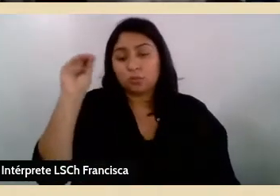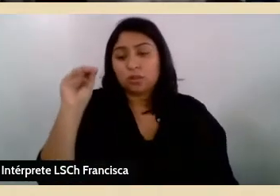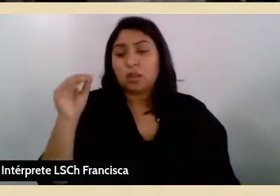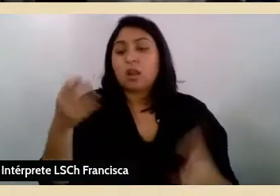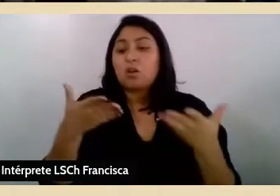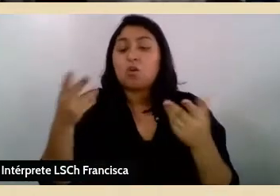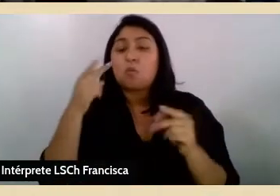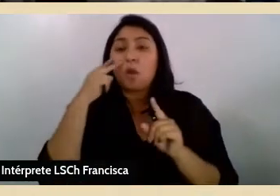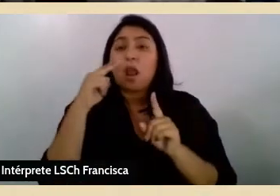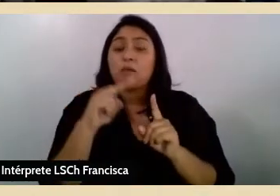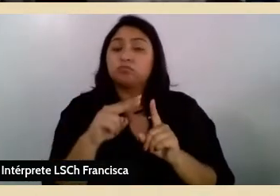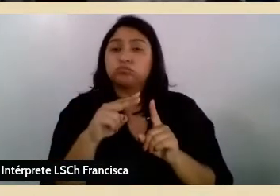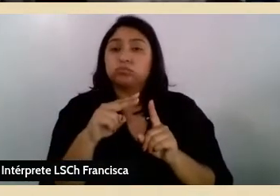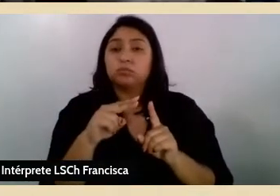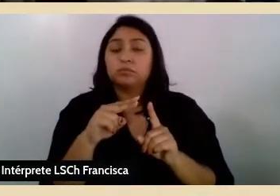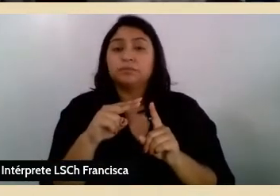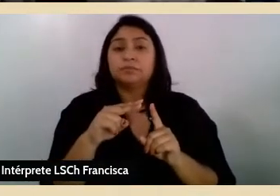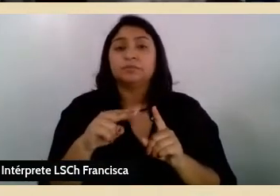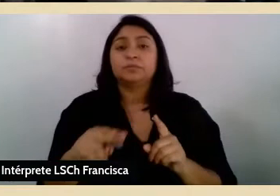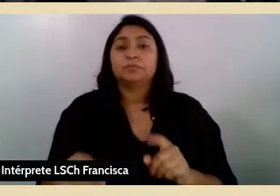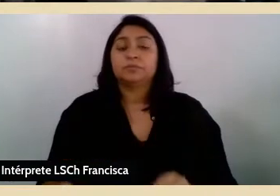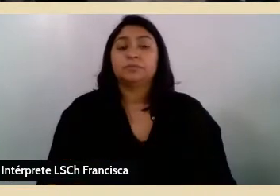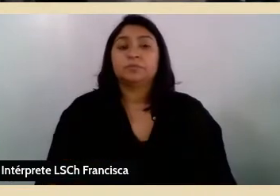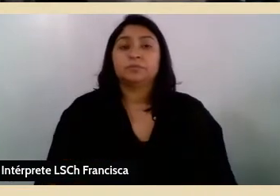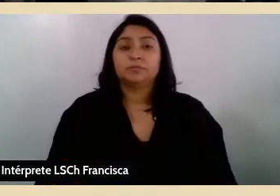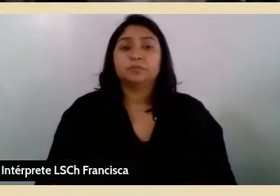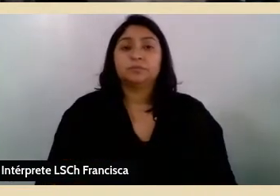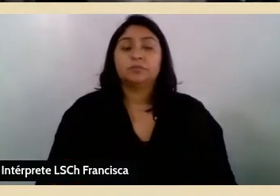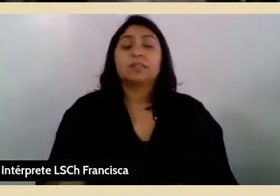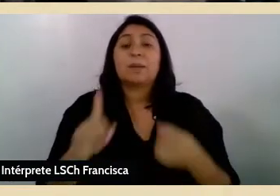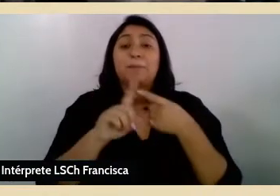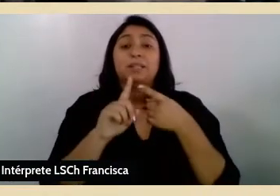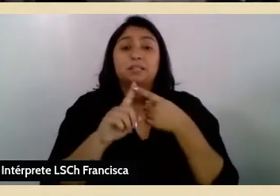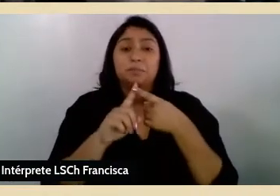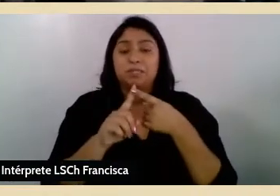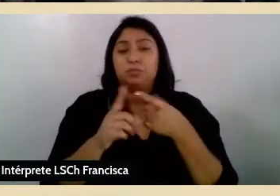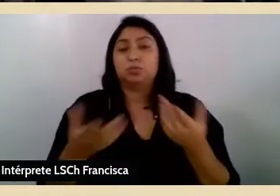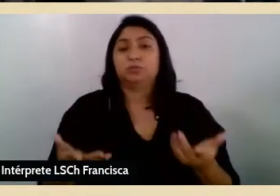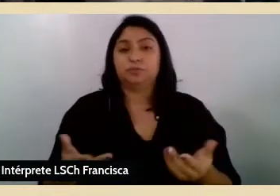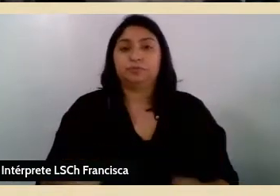desde tu perspectiva también esa participación?